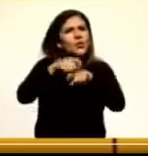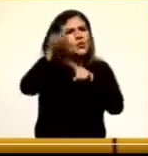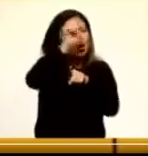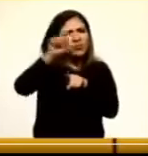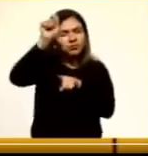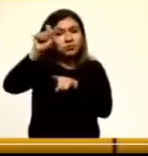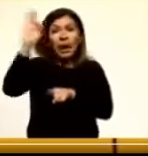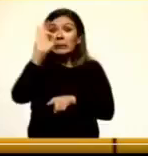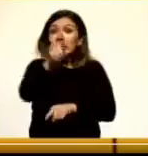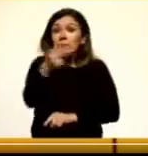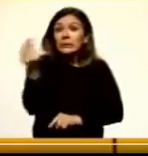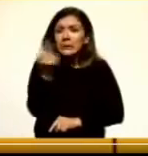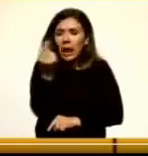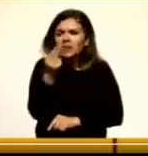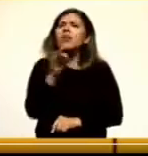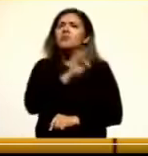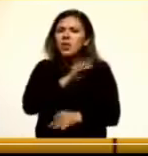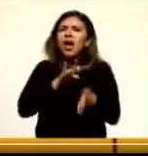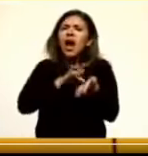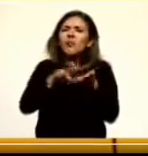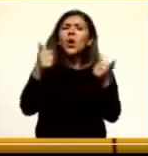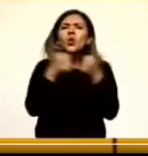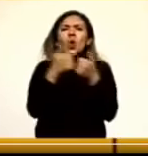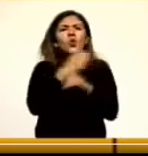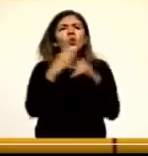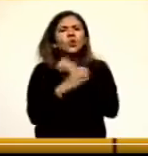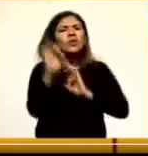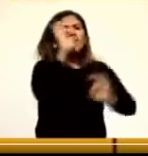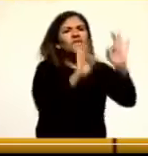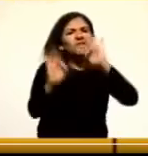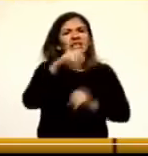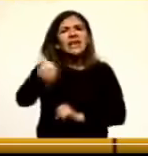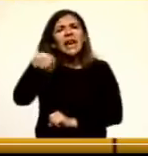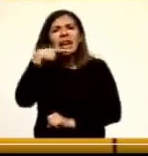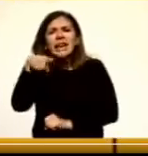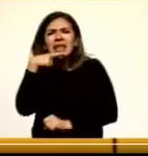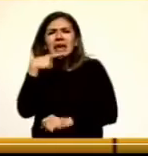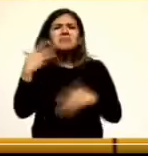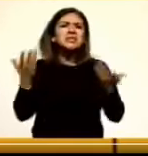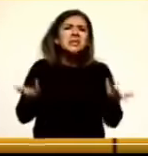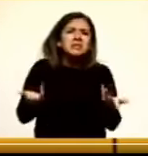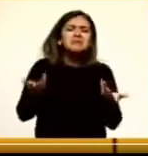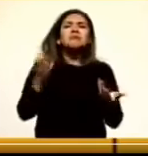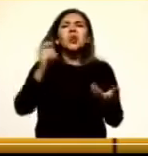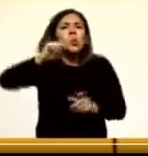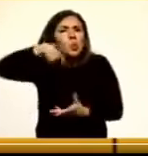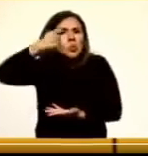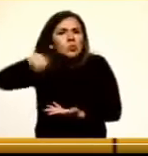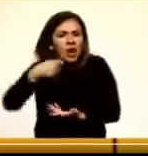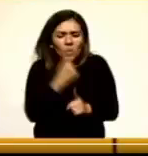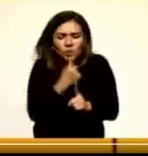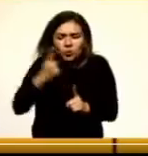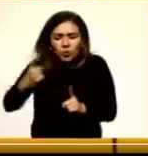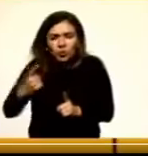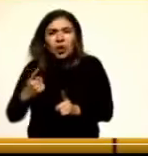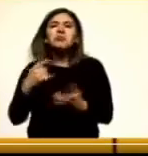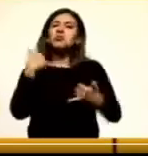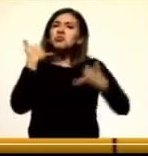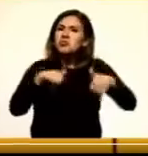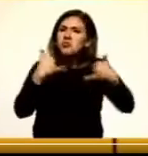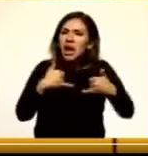es necesario, apóyate con objetos como fichas, lápices de colores, cucharas,